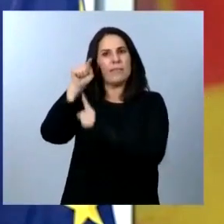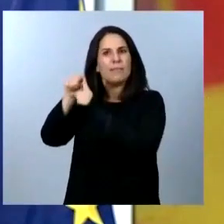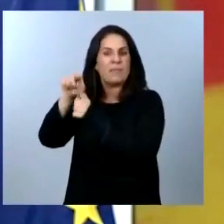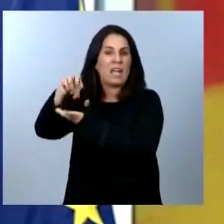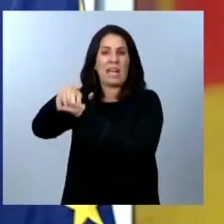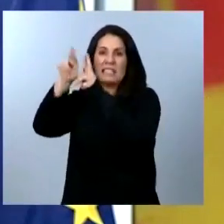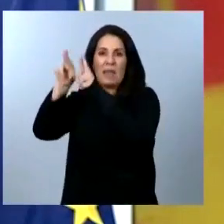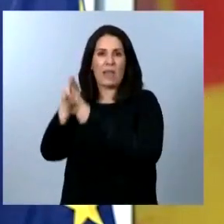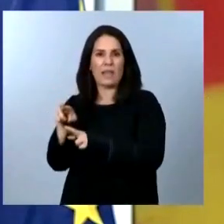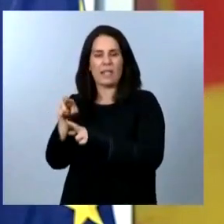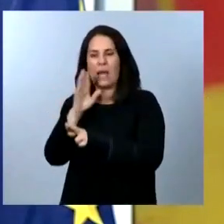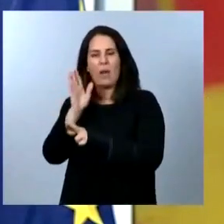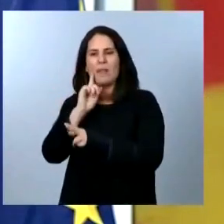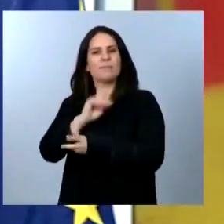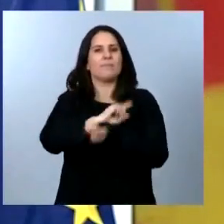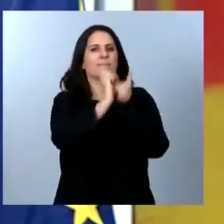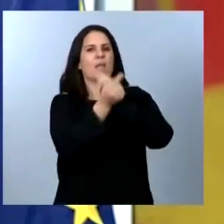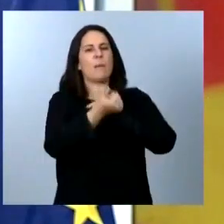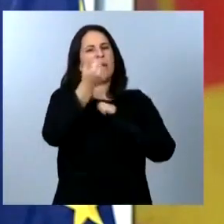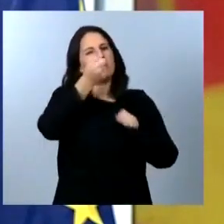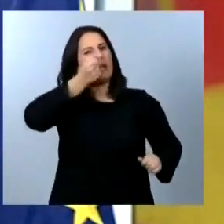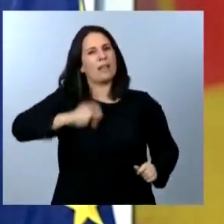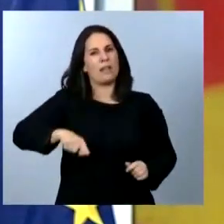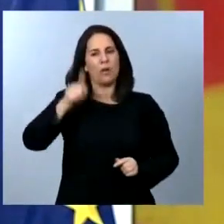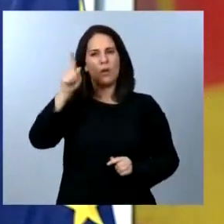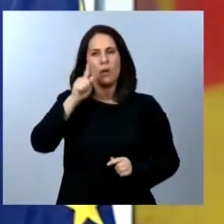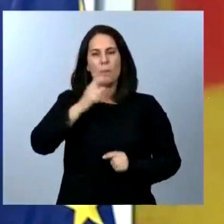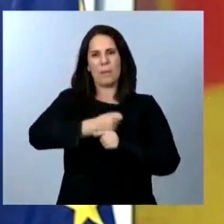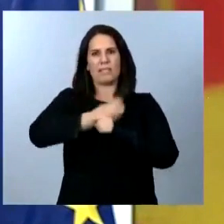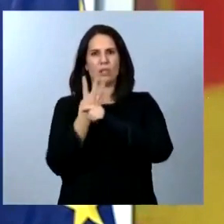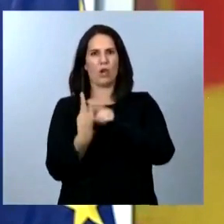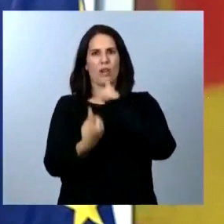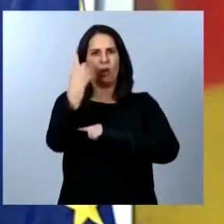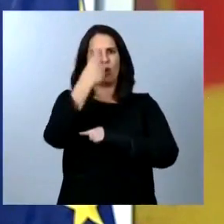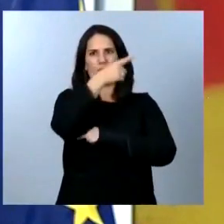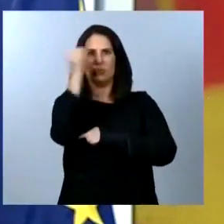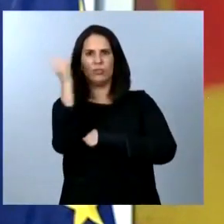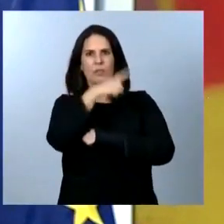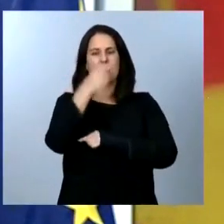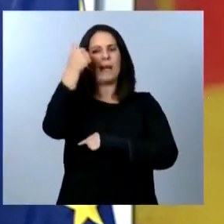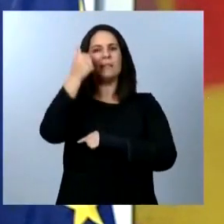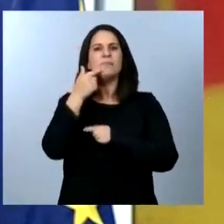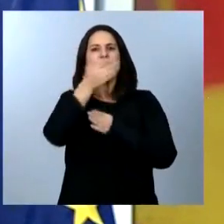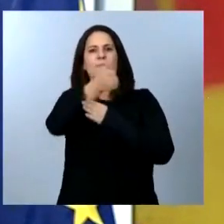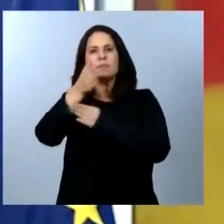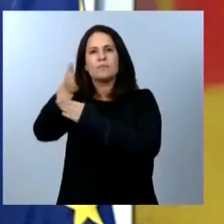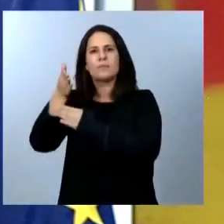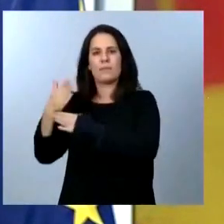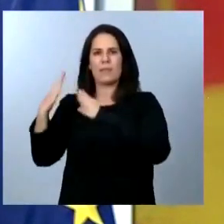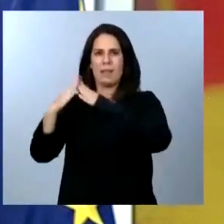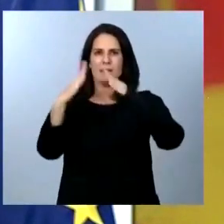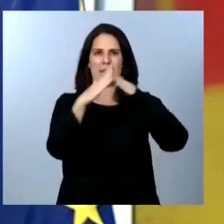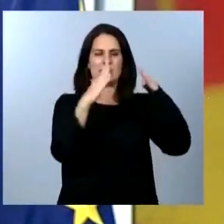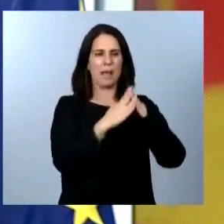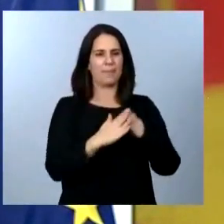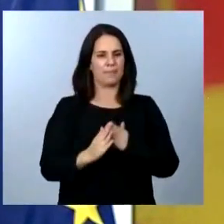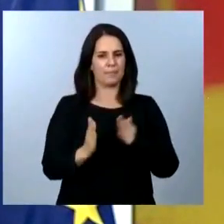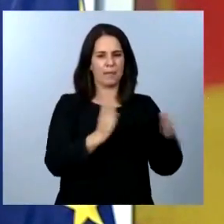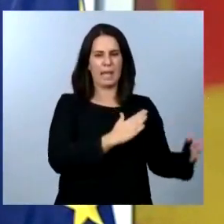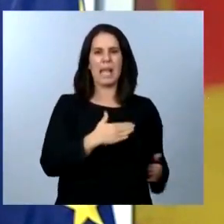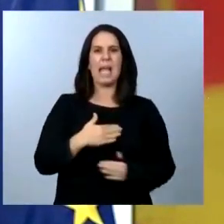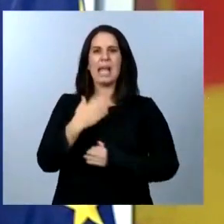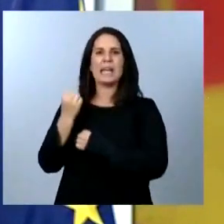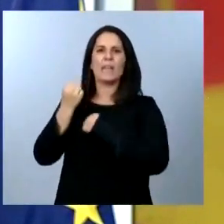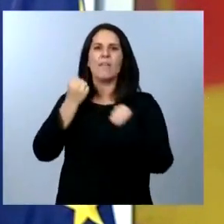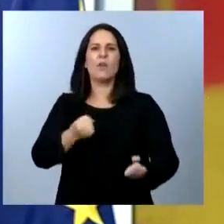países nórdicos que apueste por la atención domiciliaria. En segundo lugar, el refuerzo del sistema de cuidados y el impulso a